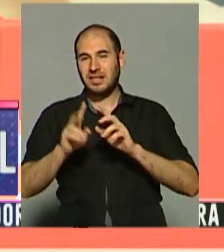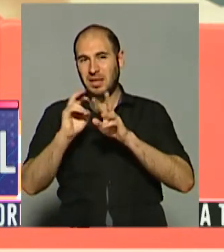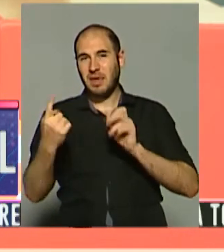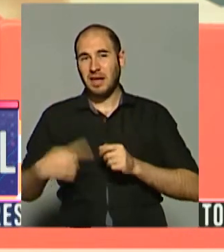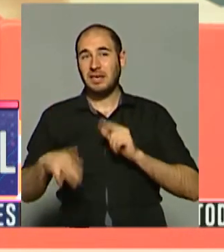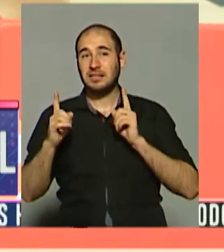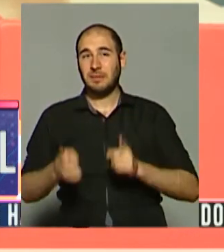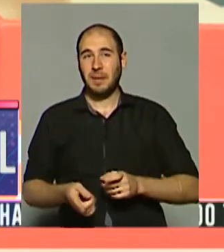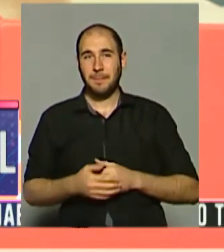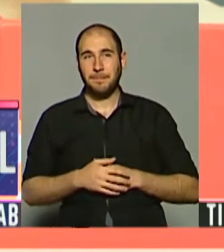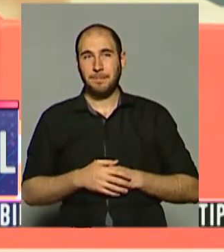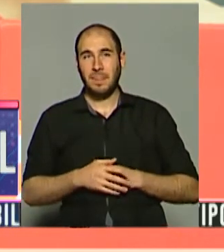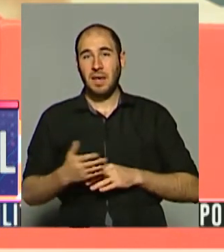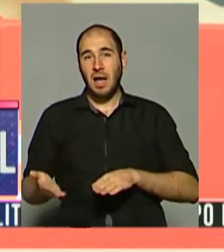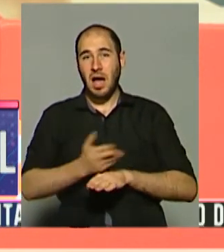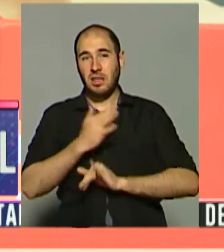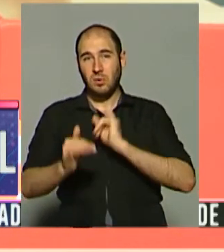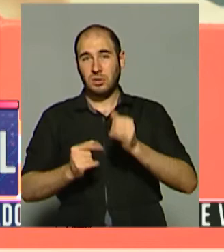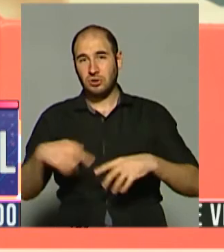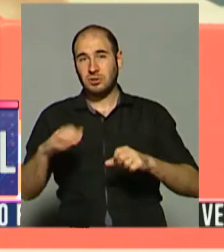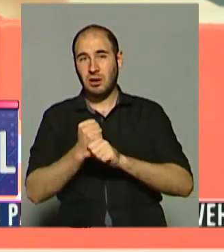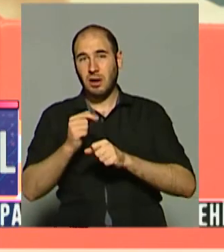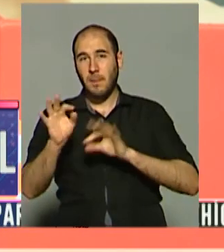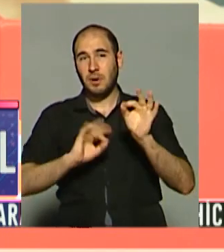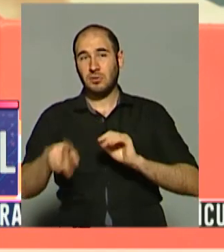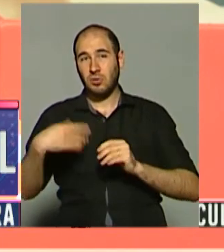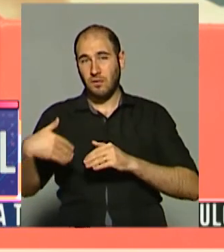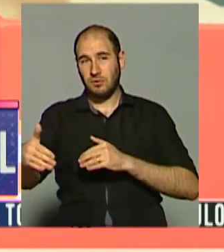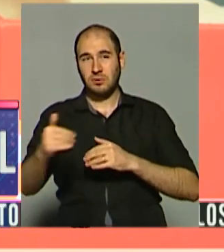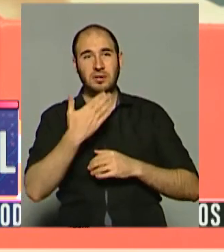sobre todo también adelantar que vamos a estar trabajando en otros proyectos en el futuro. Muchas gracias.